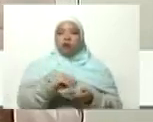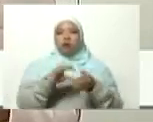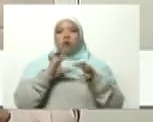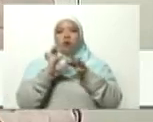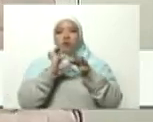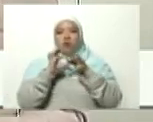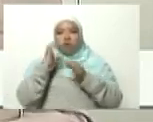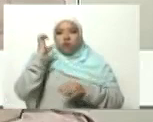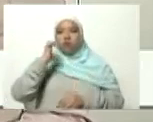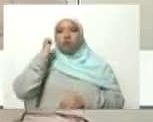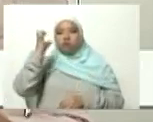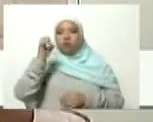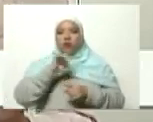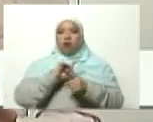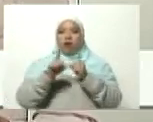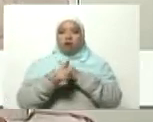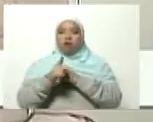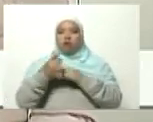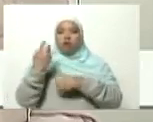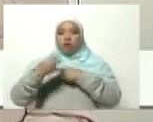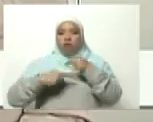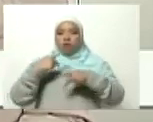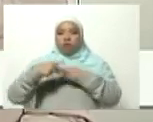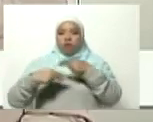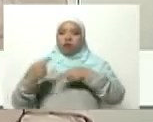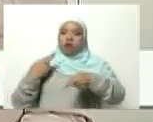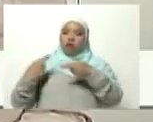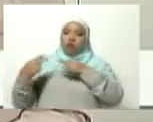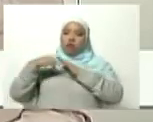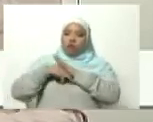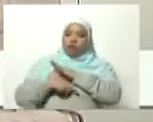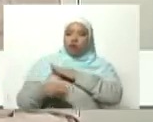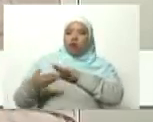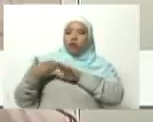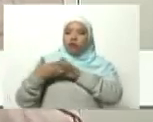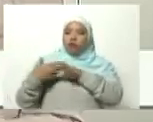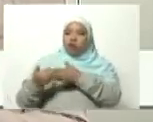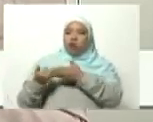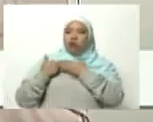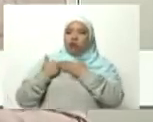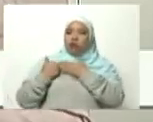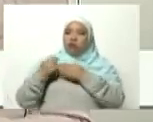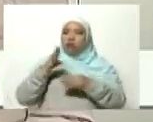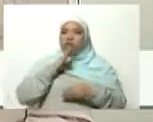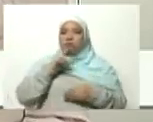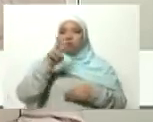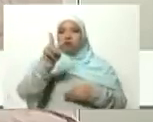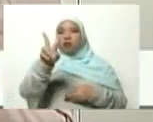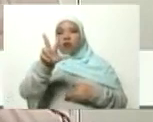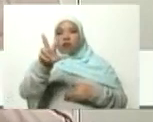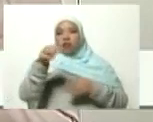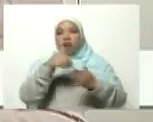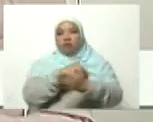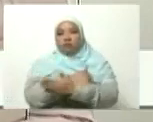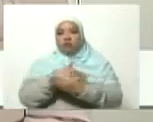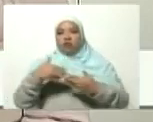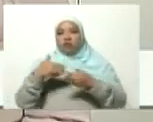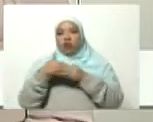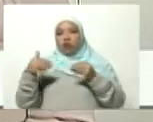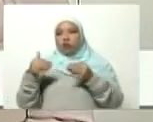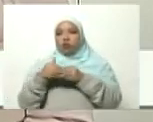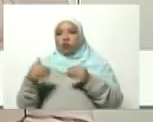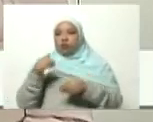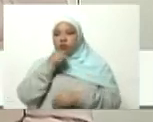no ha cambiado de opinión, pero se habla de la creación de un fondo de solidaridad social de más de 3.000 millones de dólares, que son con los